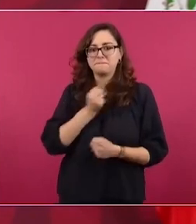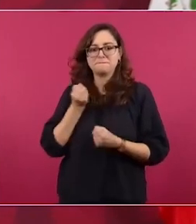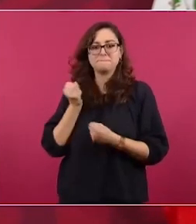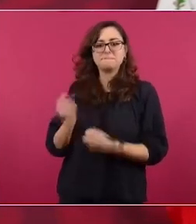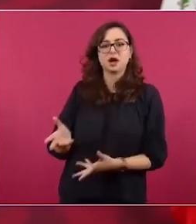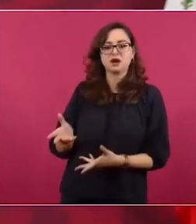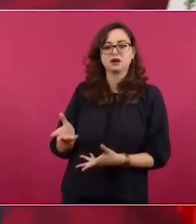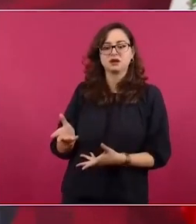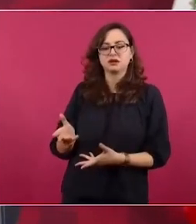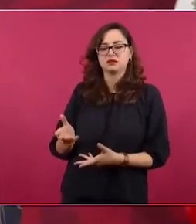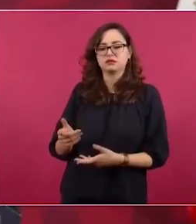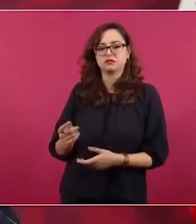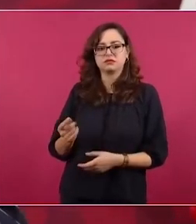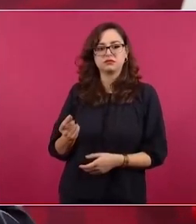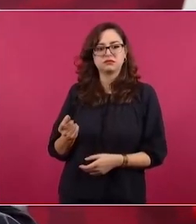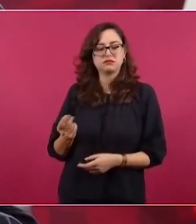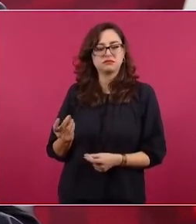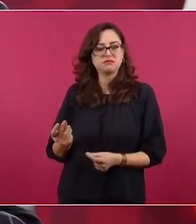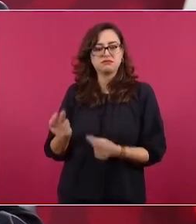es lo que tarda un segundo.